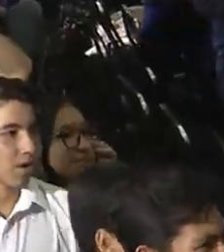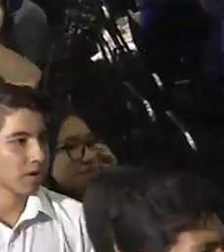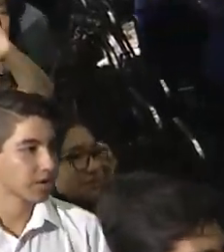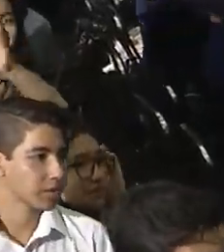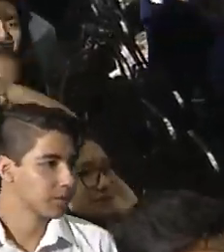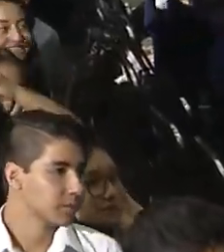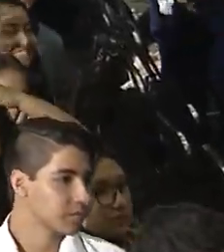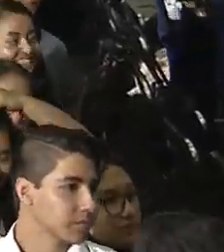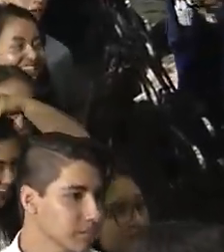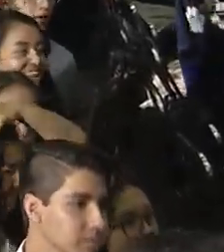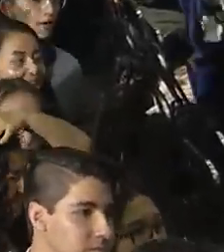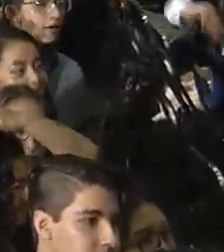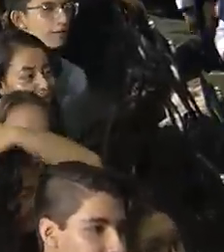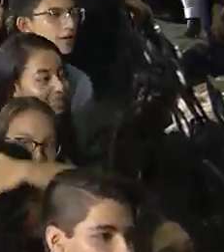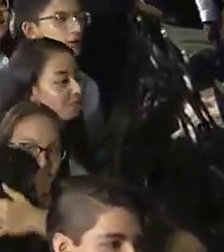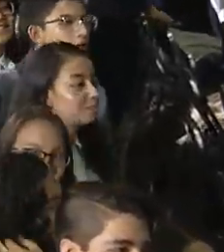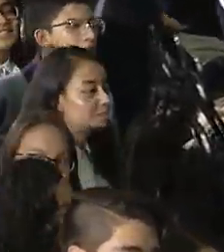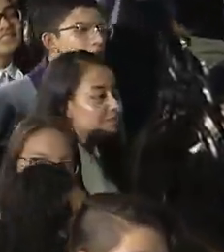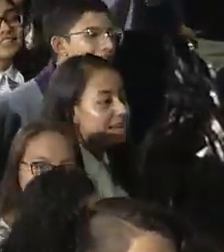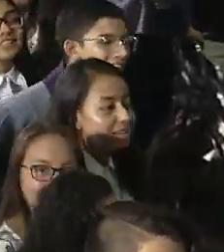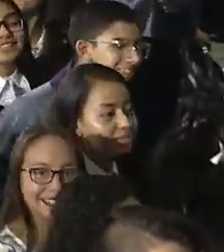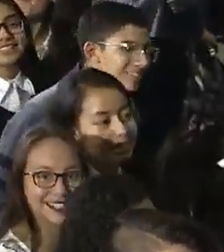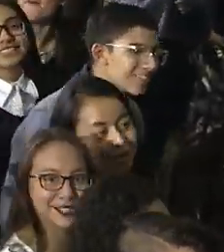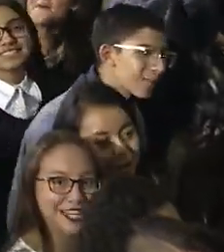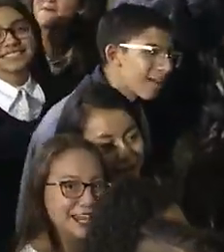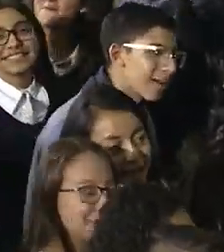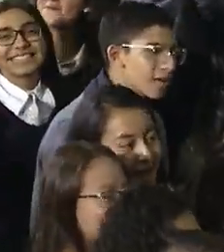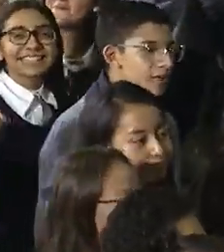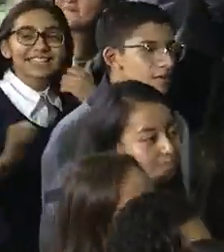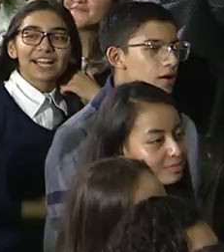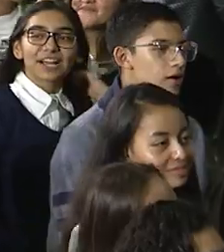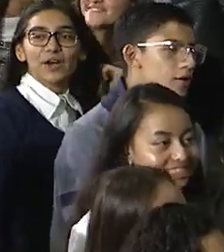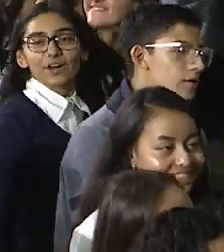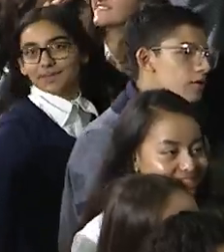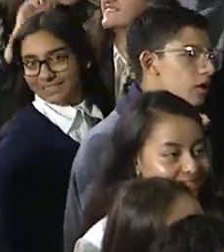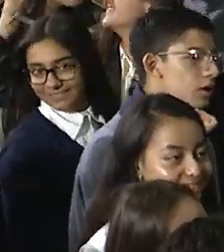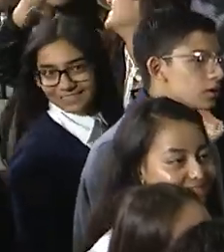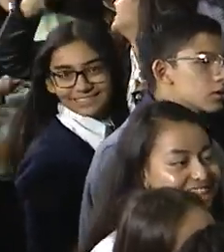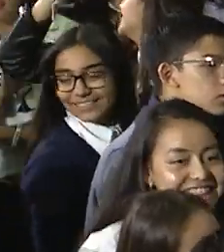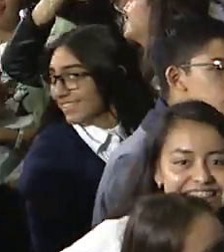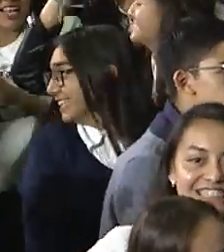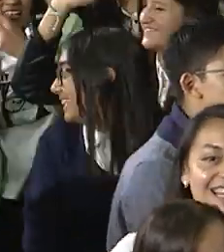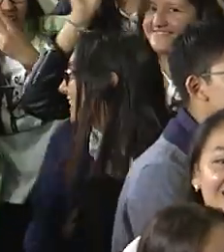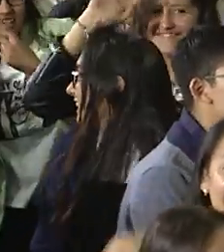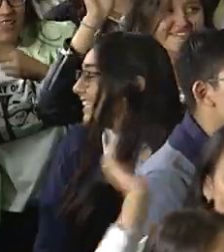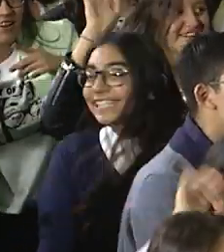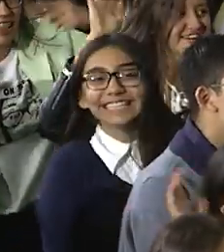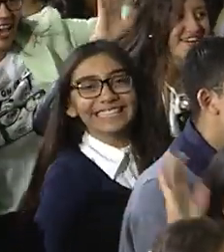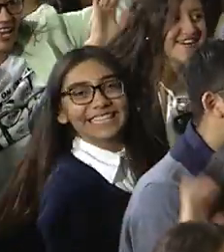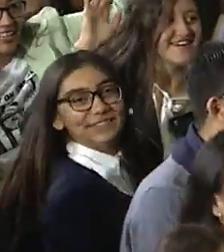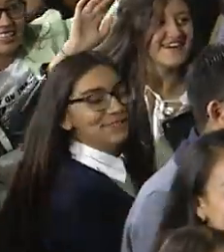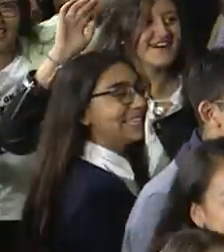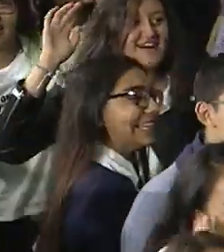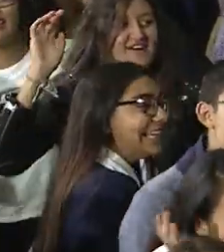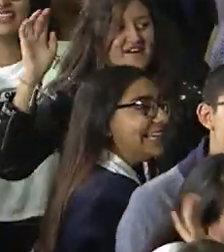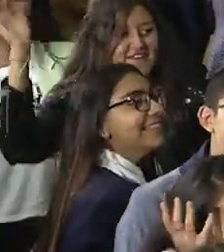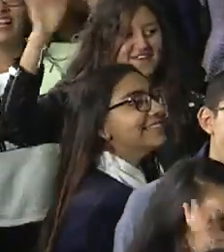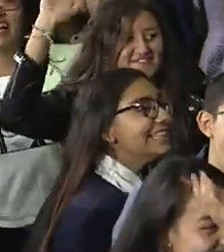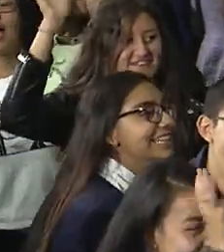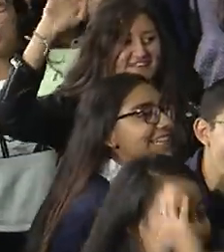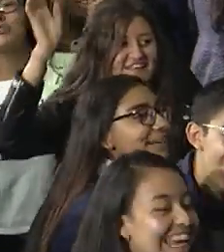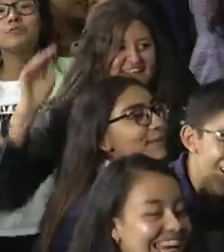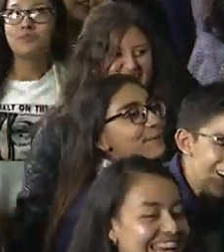estudiantes pumas y en esta ceremonia encabezada por el rector de nuestra máxima casa de estudios el doctor enrique